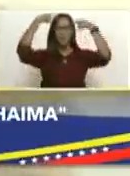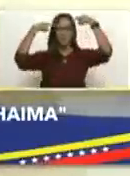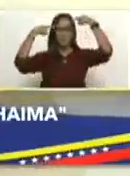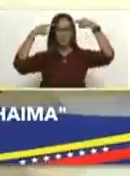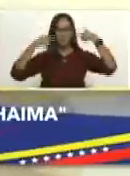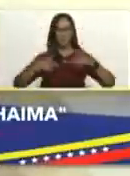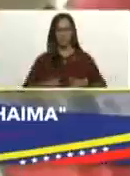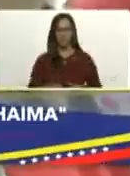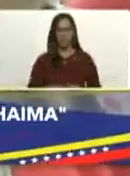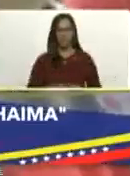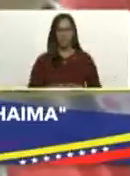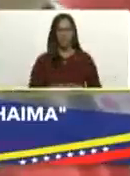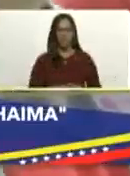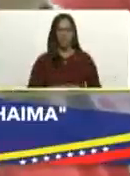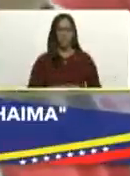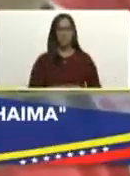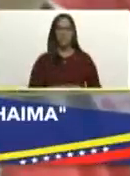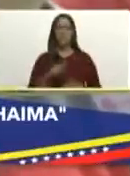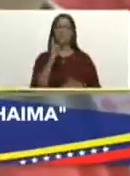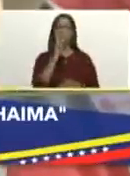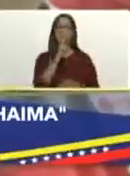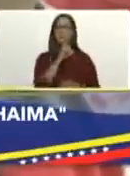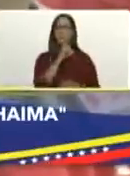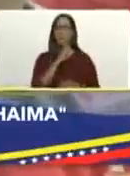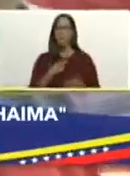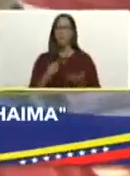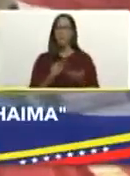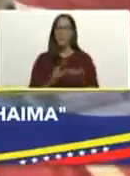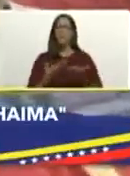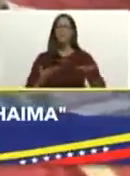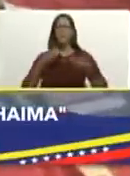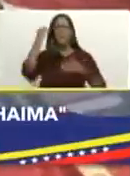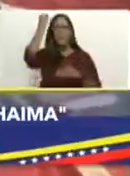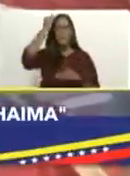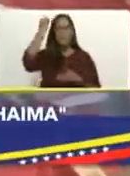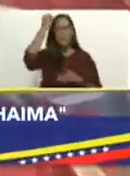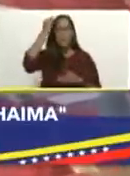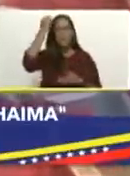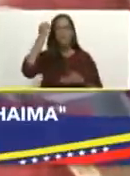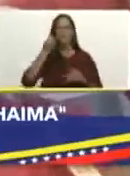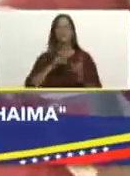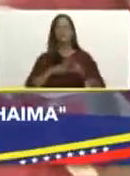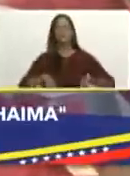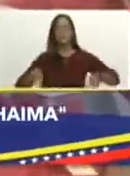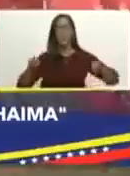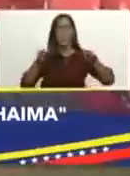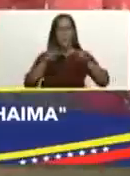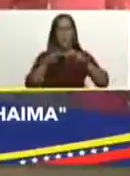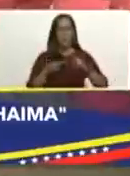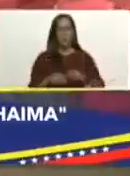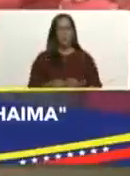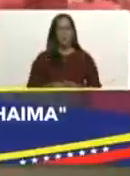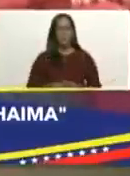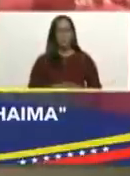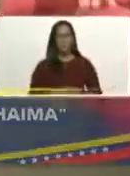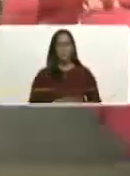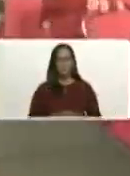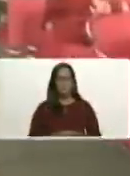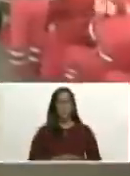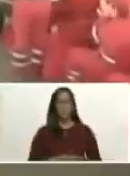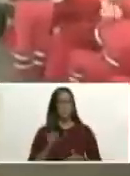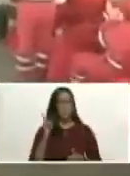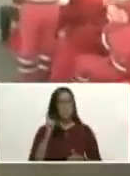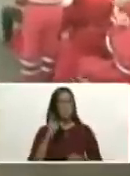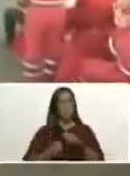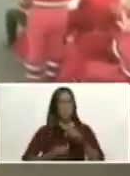Chávez Frías, con su nombre, con su pensamiento, con sus valores. Él fue el